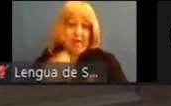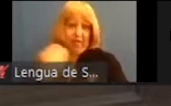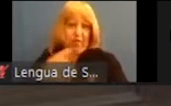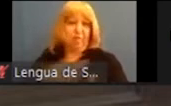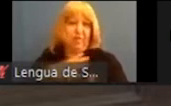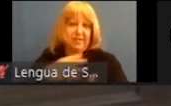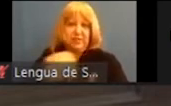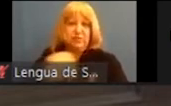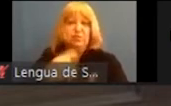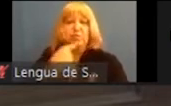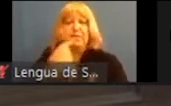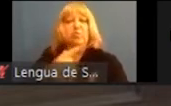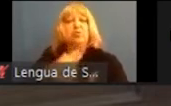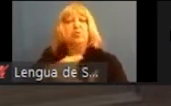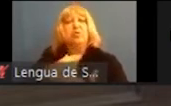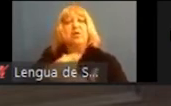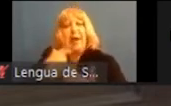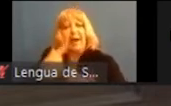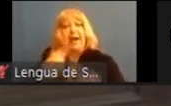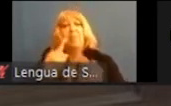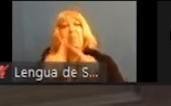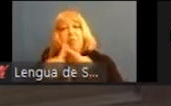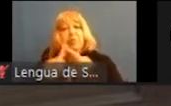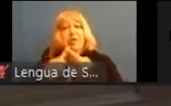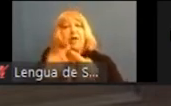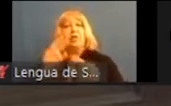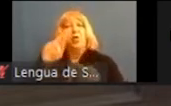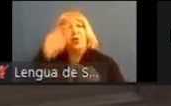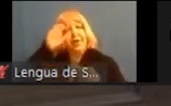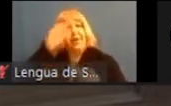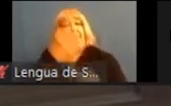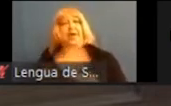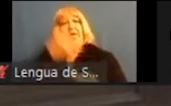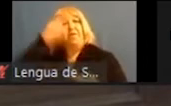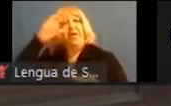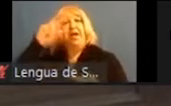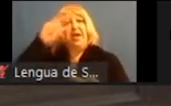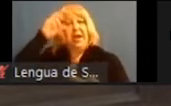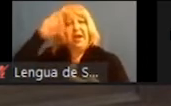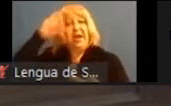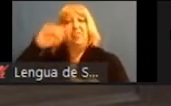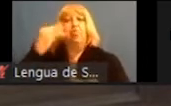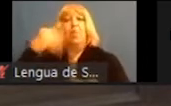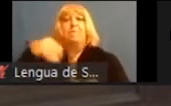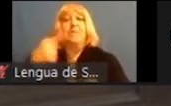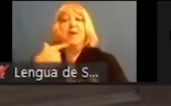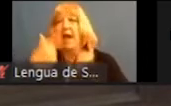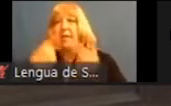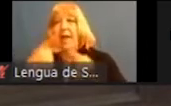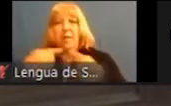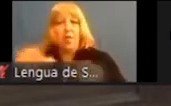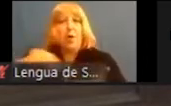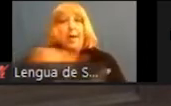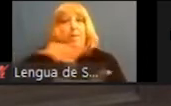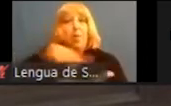Dije, mire, gobernador, hagamos un referéndum, porque esto no viene bien. Yo estaba mirando cómo se manejaba todo acá rápido. Me